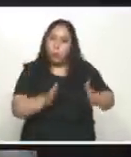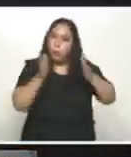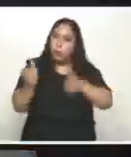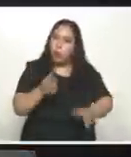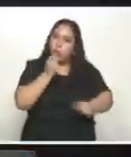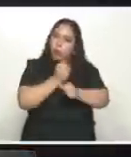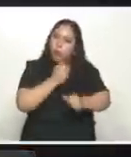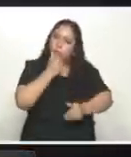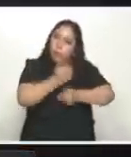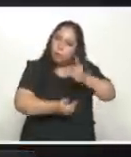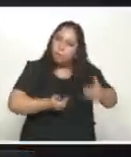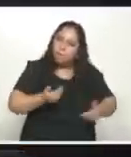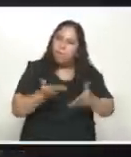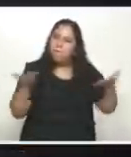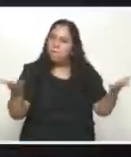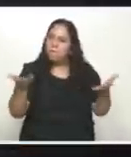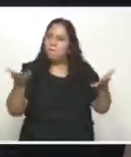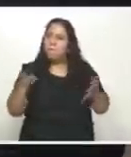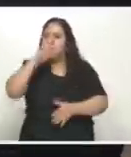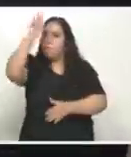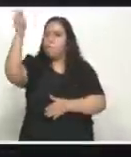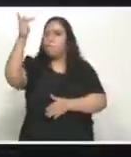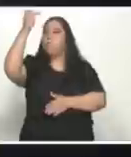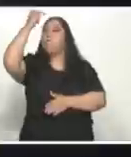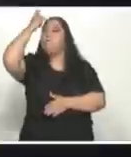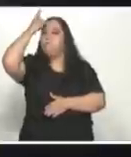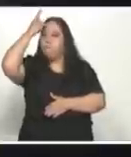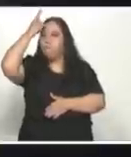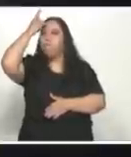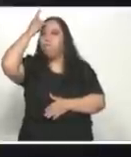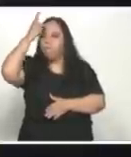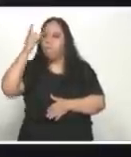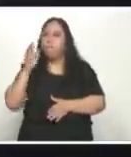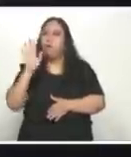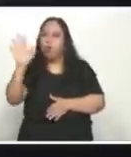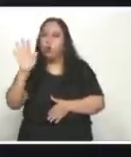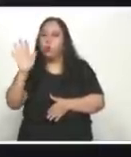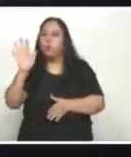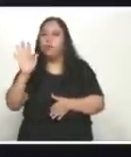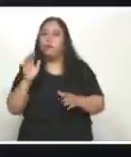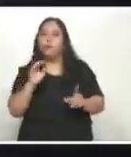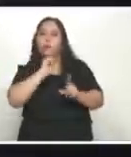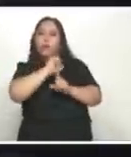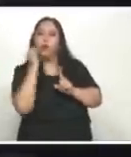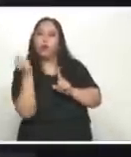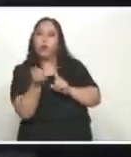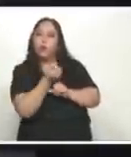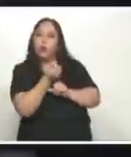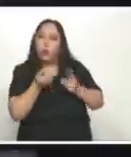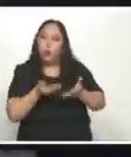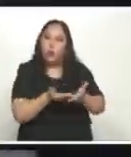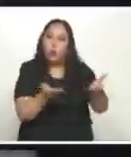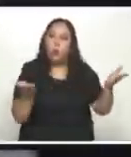democrático que viene a generar desarrollo al país para poder llegar a tener